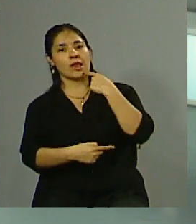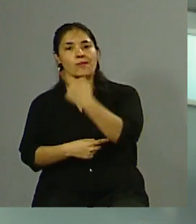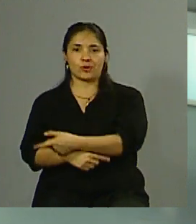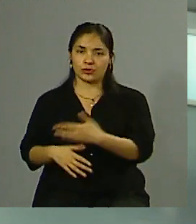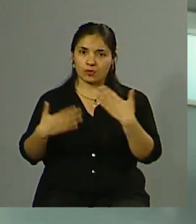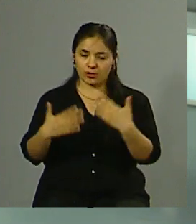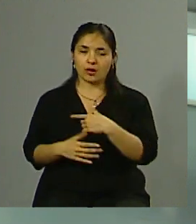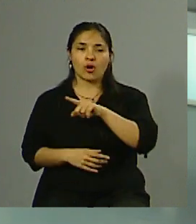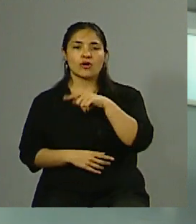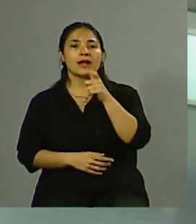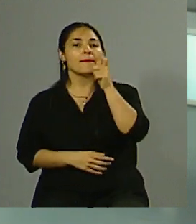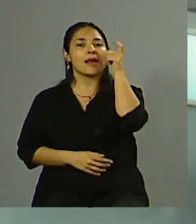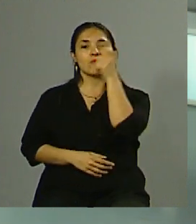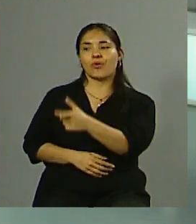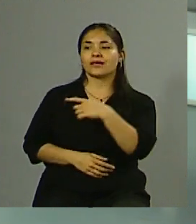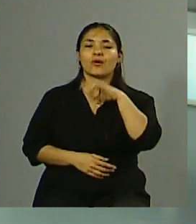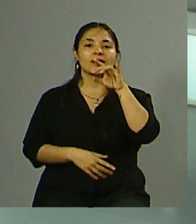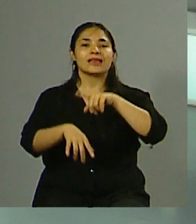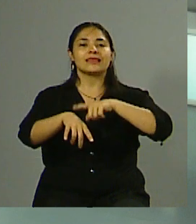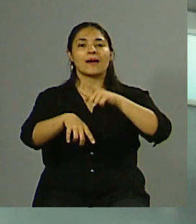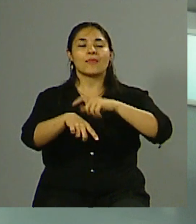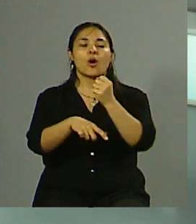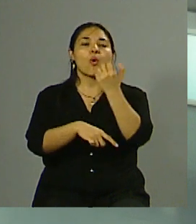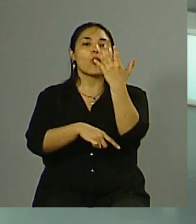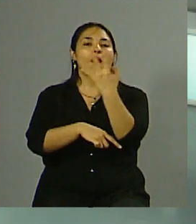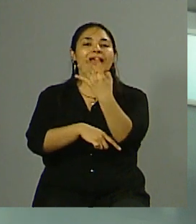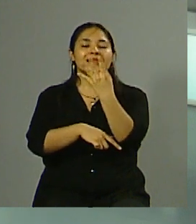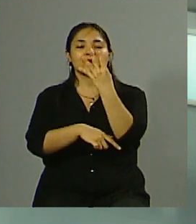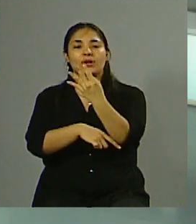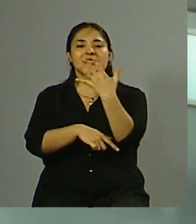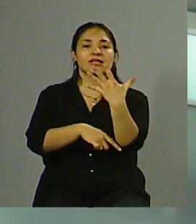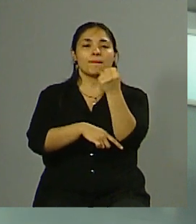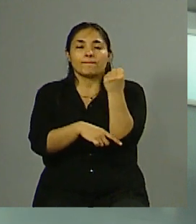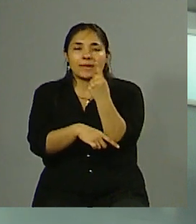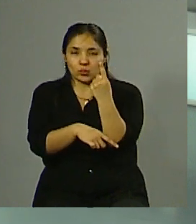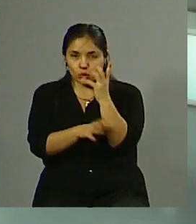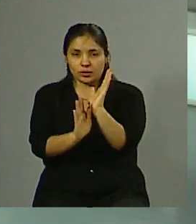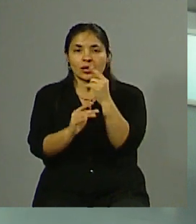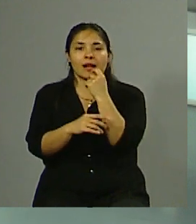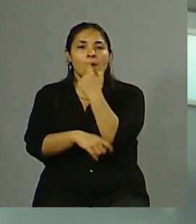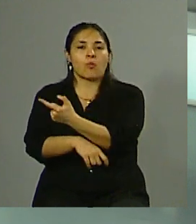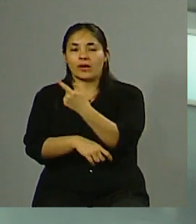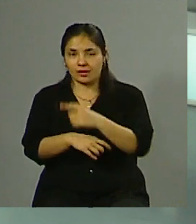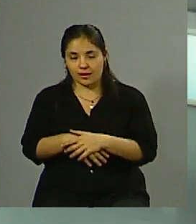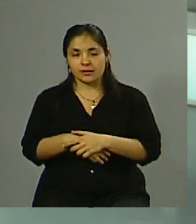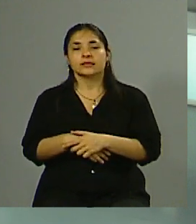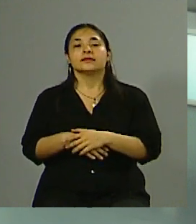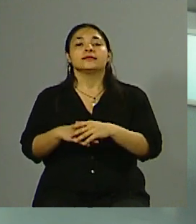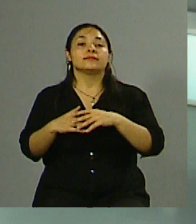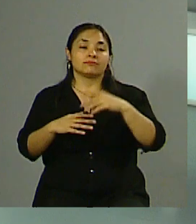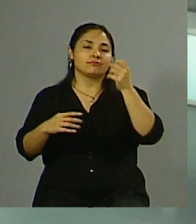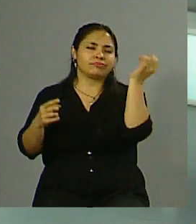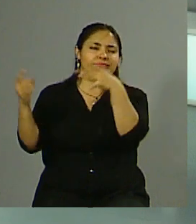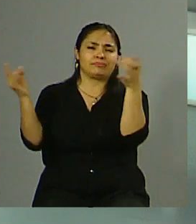Y la otra persona tenía nada más que 45 minutos para poder responder. En esos momentos había mucha chicana y